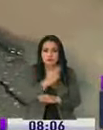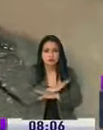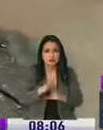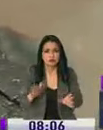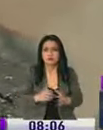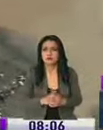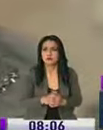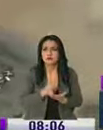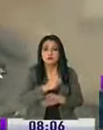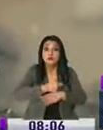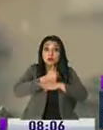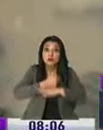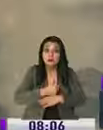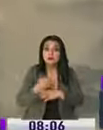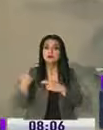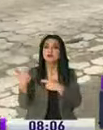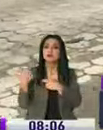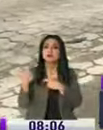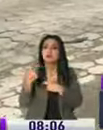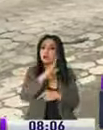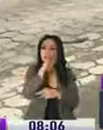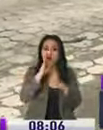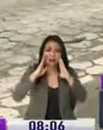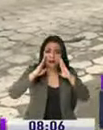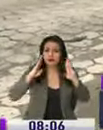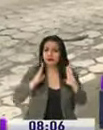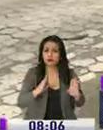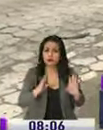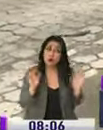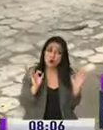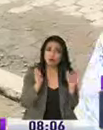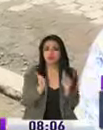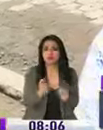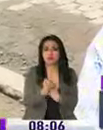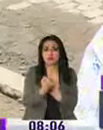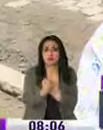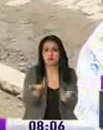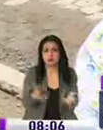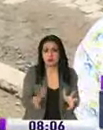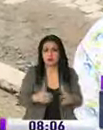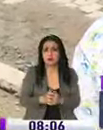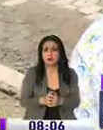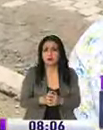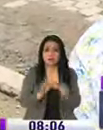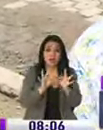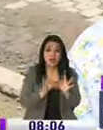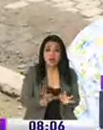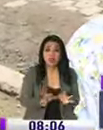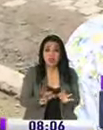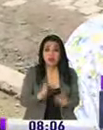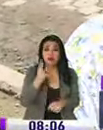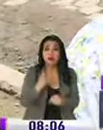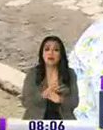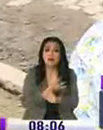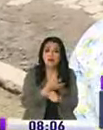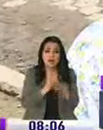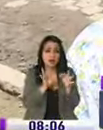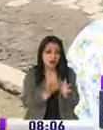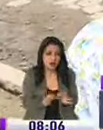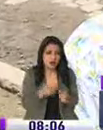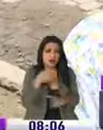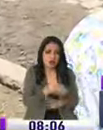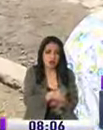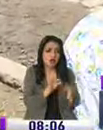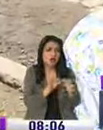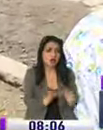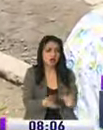las autoridades correspondientes no harían un buen trabajo. Pero aquí arreglan como 4 veces, ya vienen,